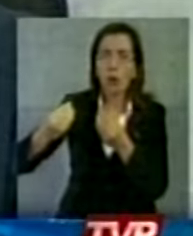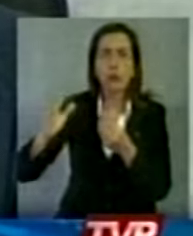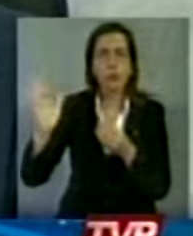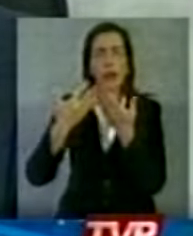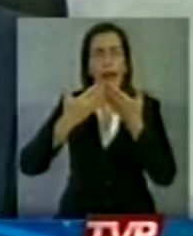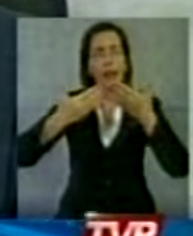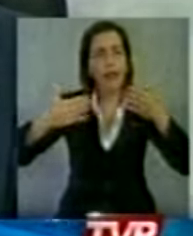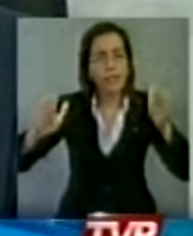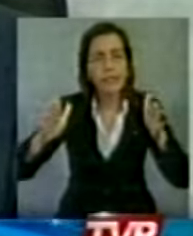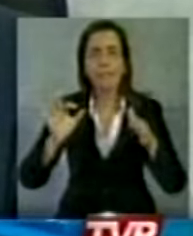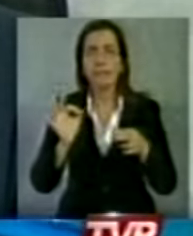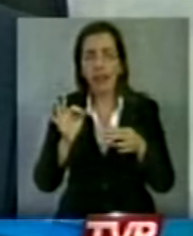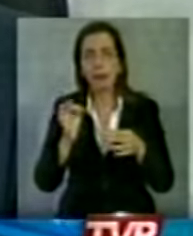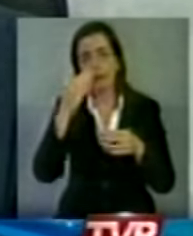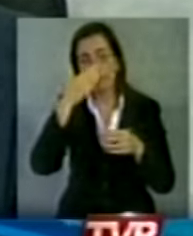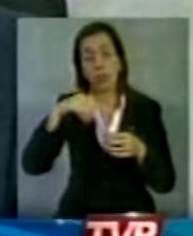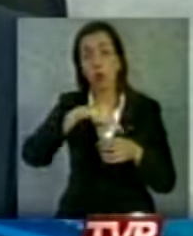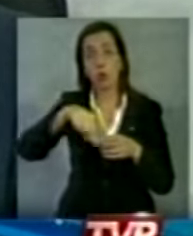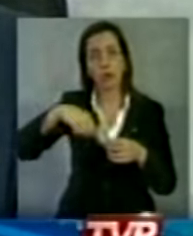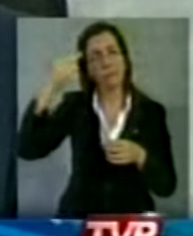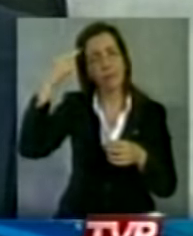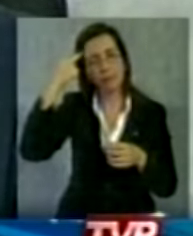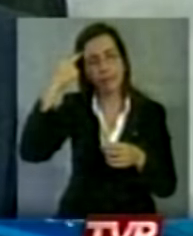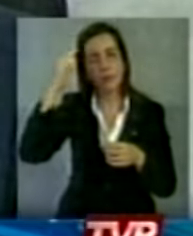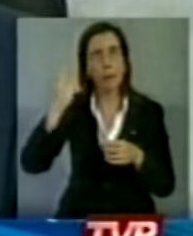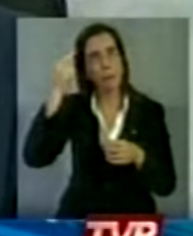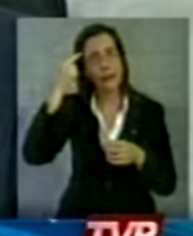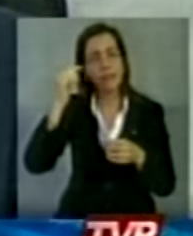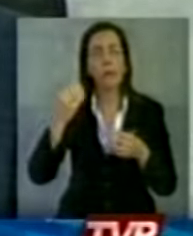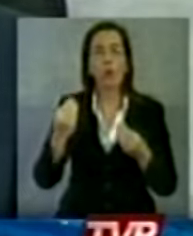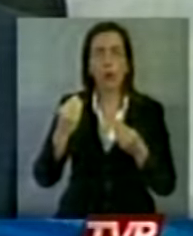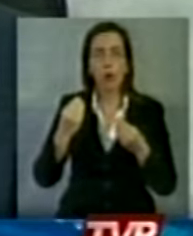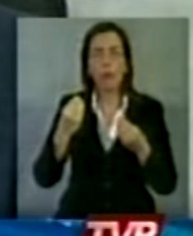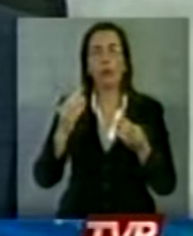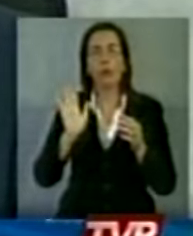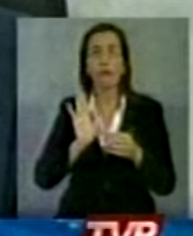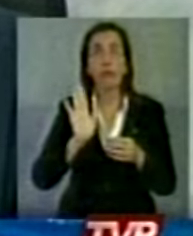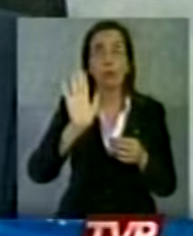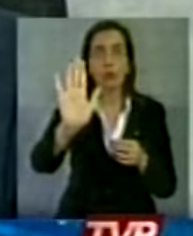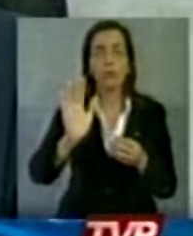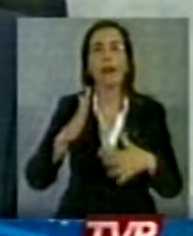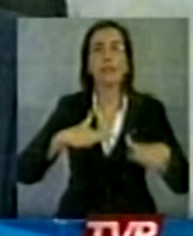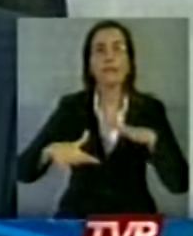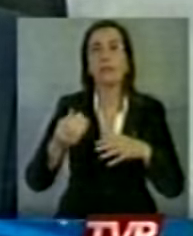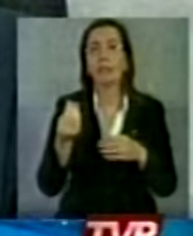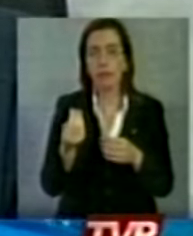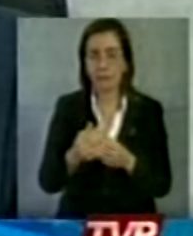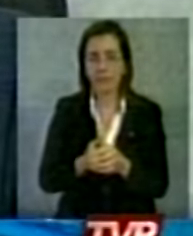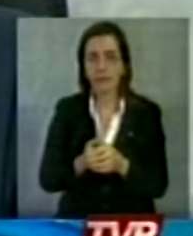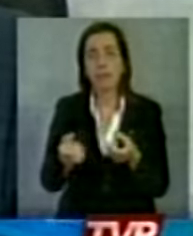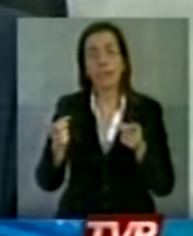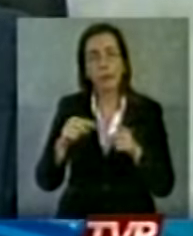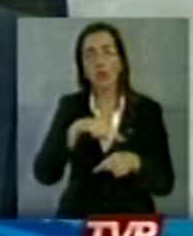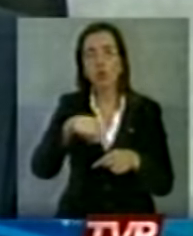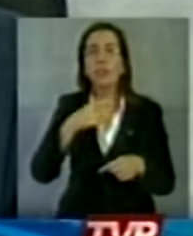hoy somos. Y desde aquí miramos también hacia nuestro futuro, hacia lo